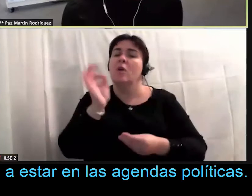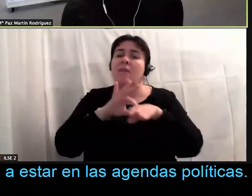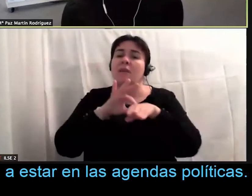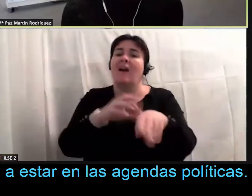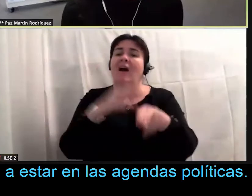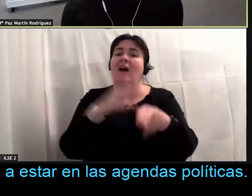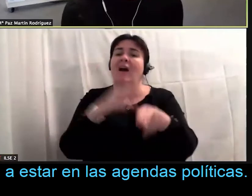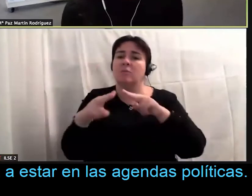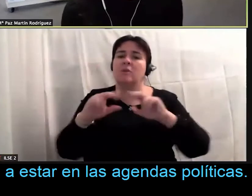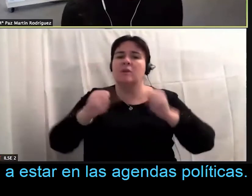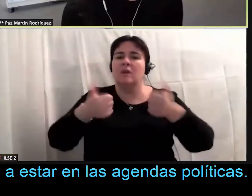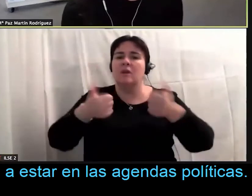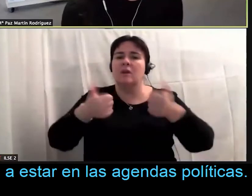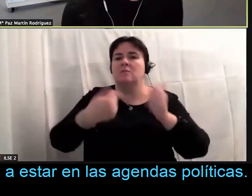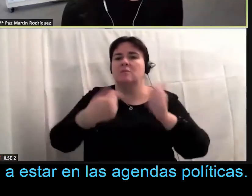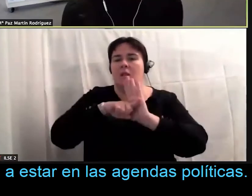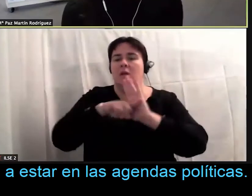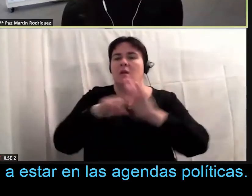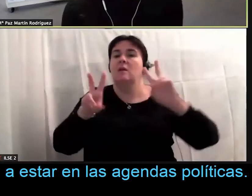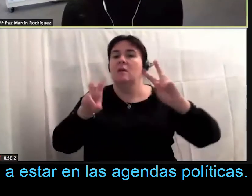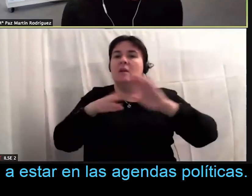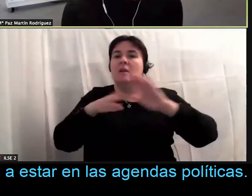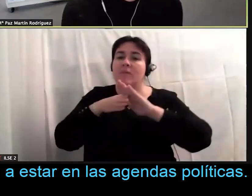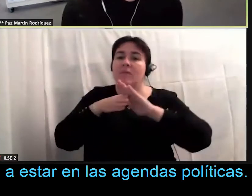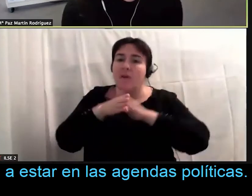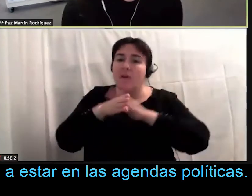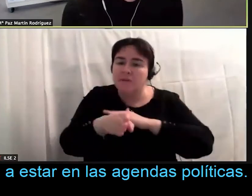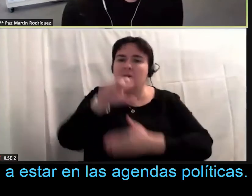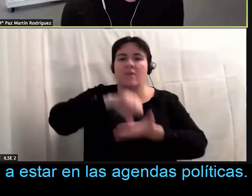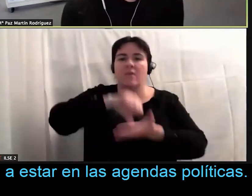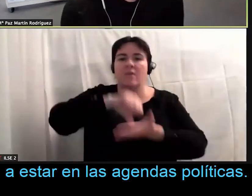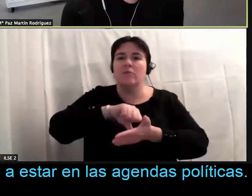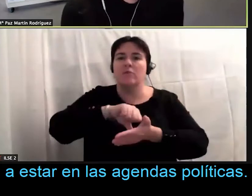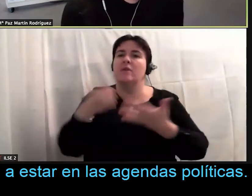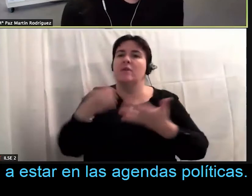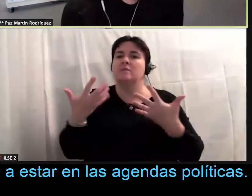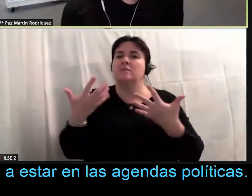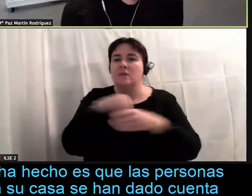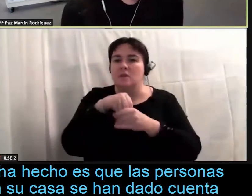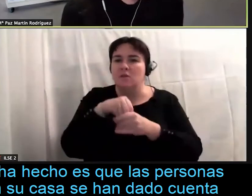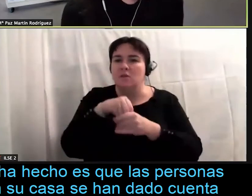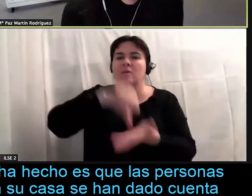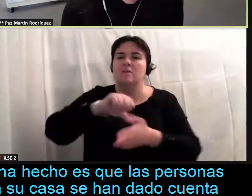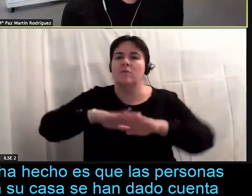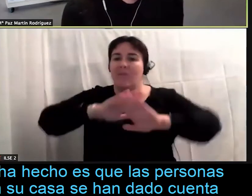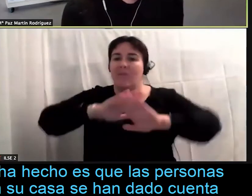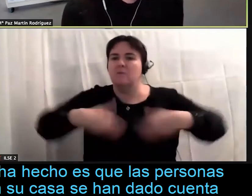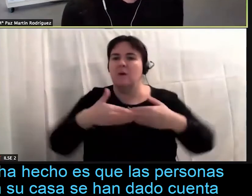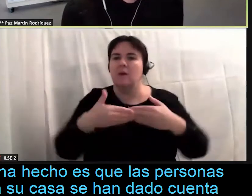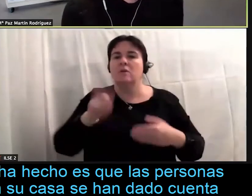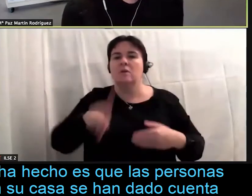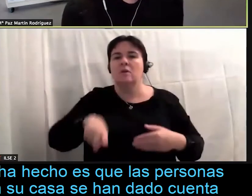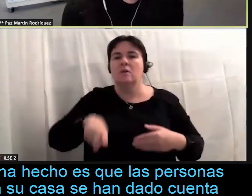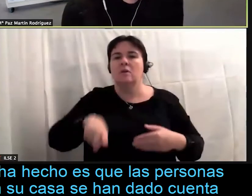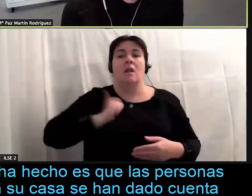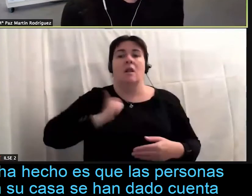la accesibilidad, de las ciudades inclusivas, las ciudades para todos. También aprovechando, bueno, y que no lo he mencionado, el tema de la pandemia,